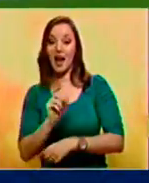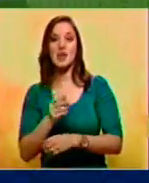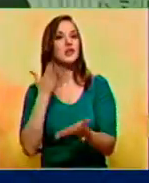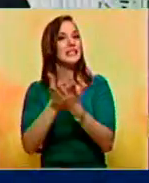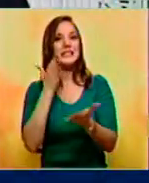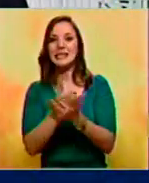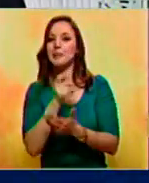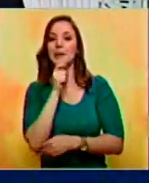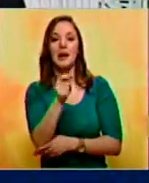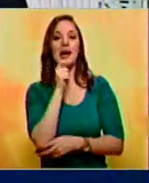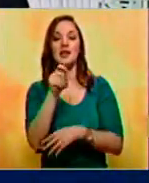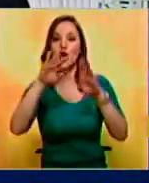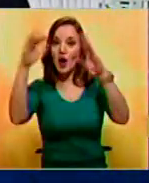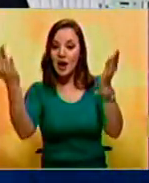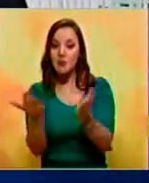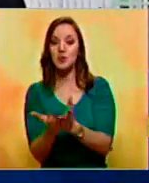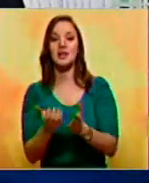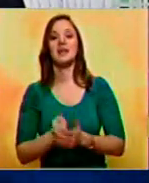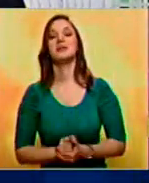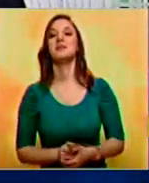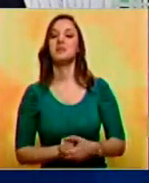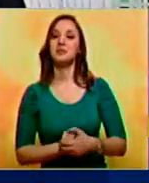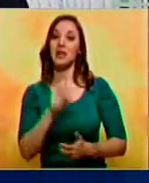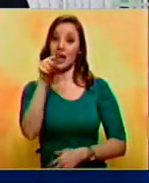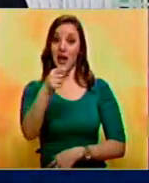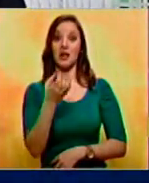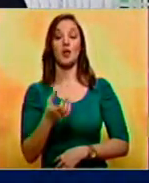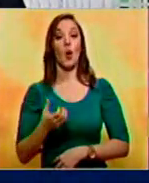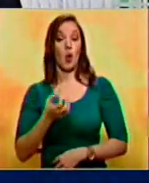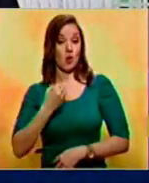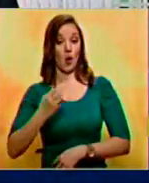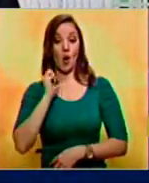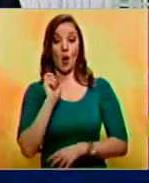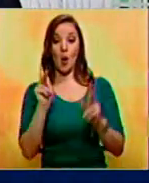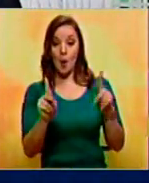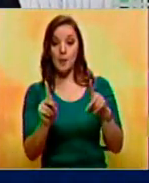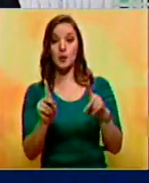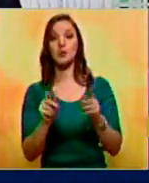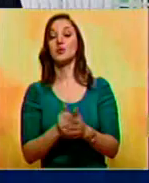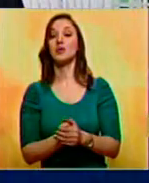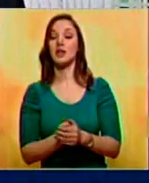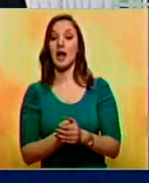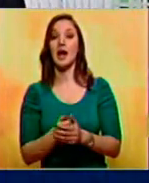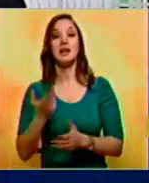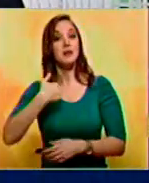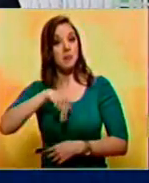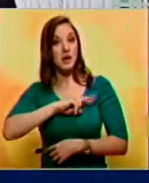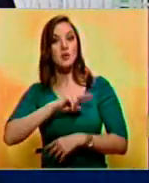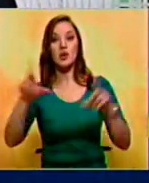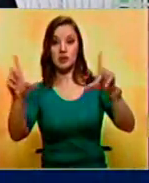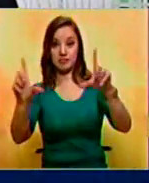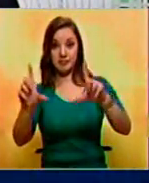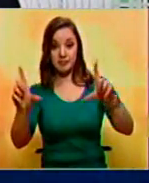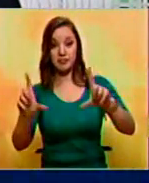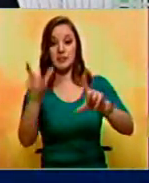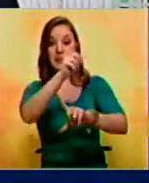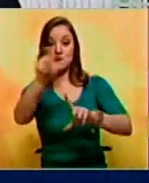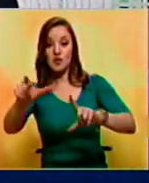ininterrumpidos transmitiendo la emoción de los mundiales. Era una nueva oportunidad, era un compromiso para nuestros televidentes, para todo un país,